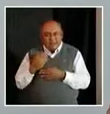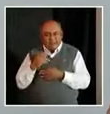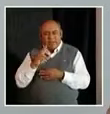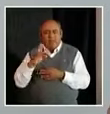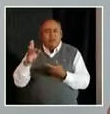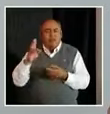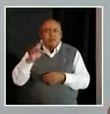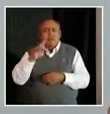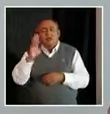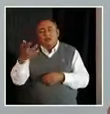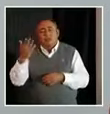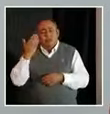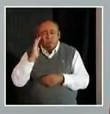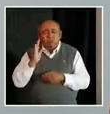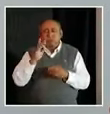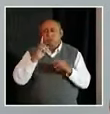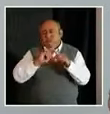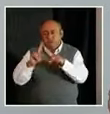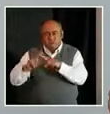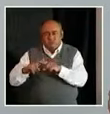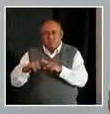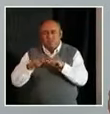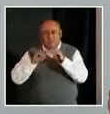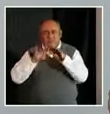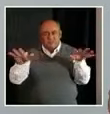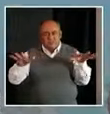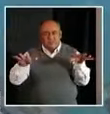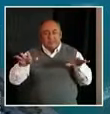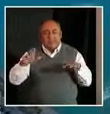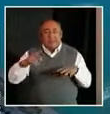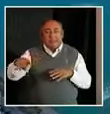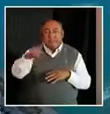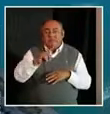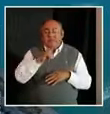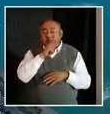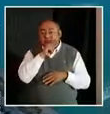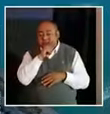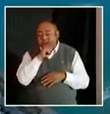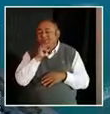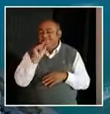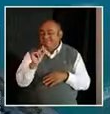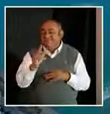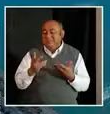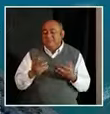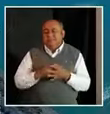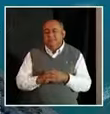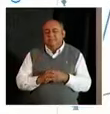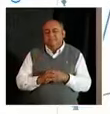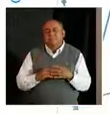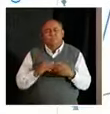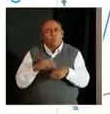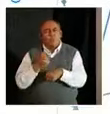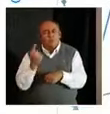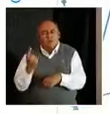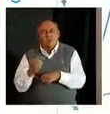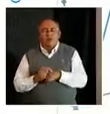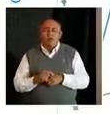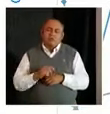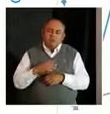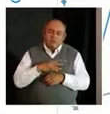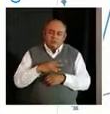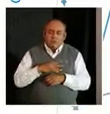y en medios con cierta inquietud y que responde efectivamente a la